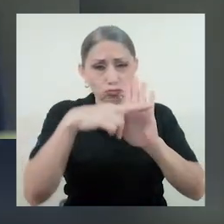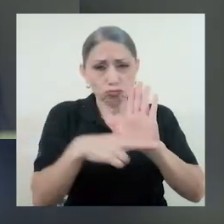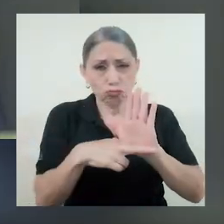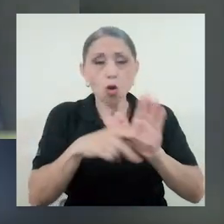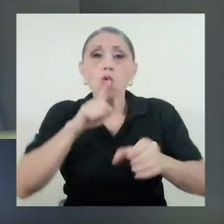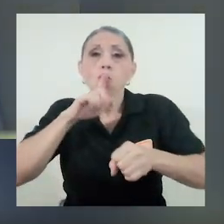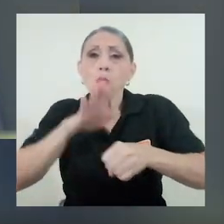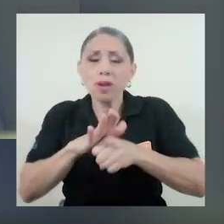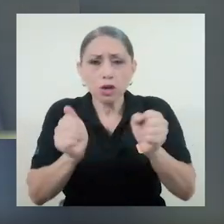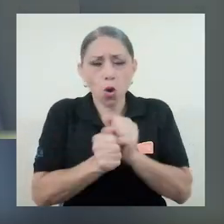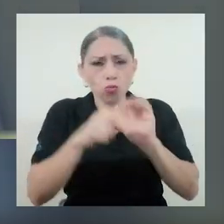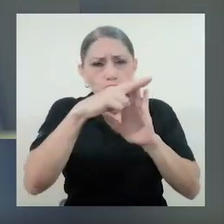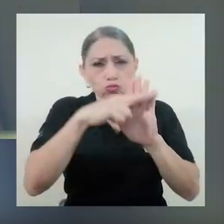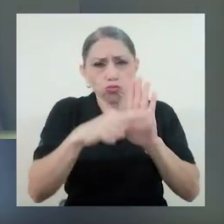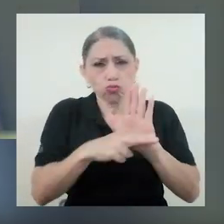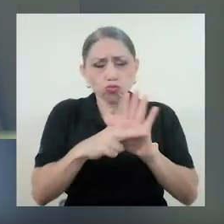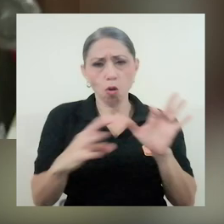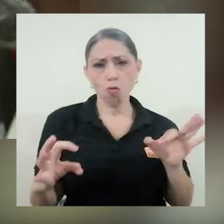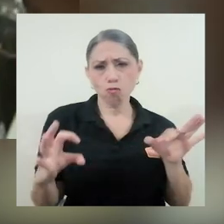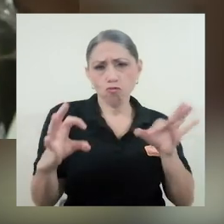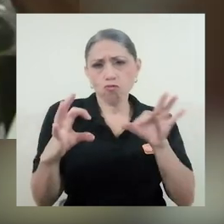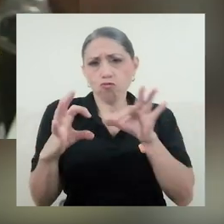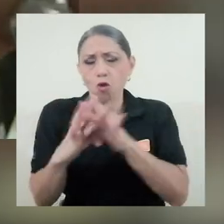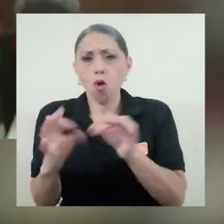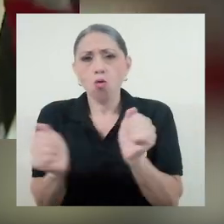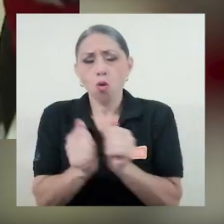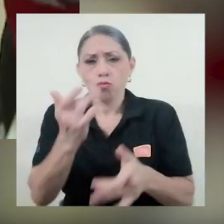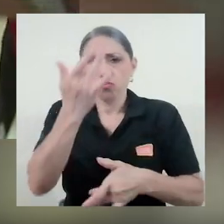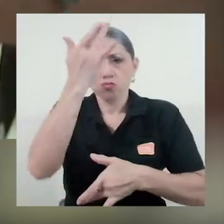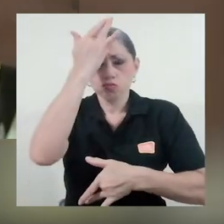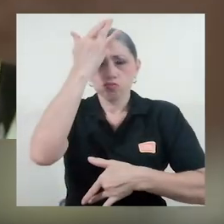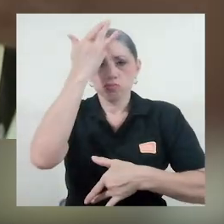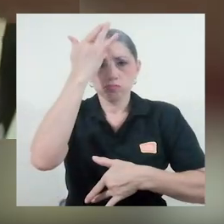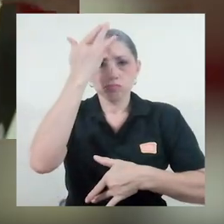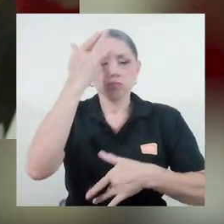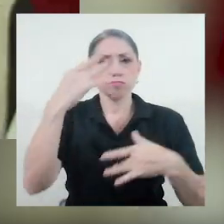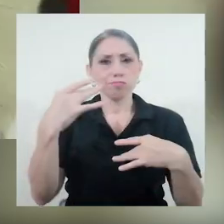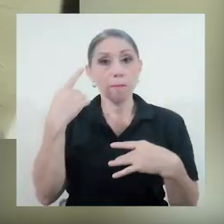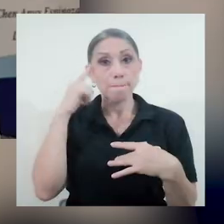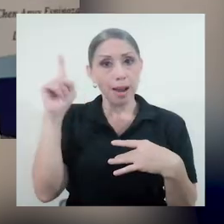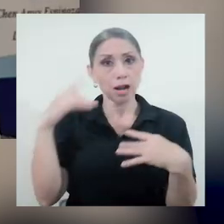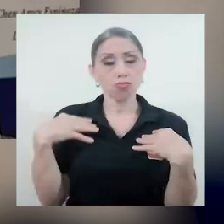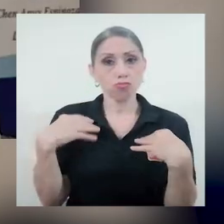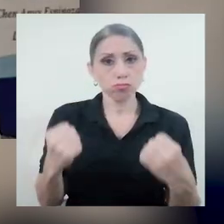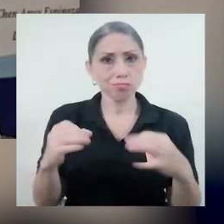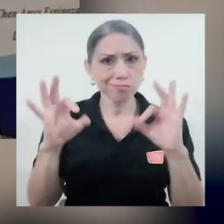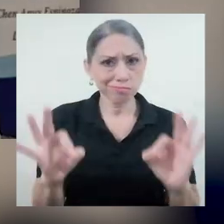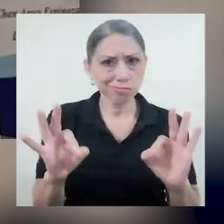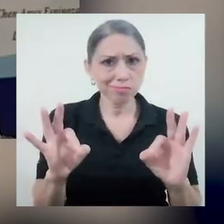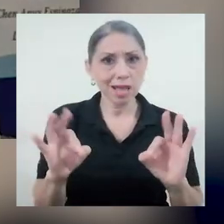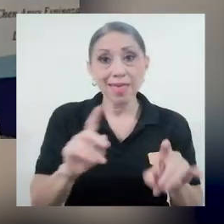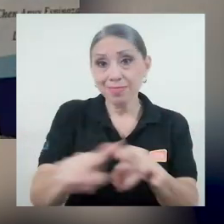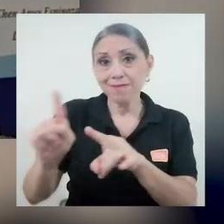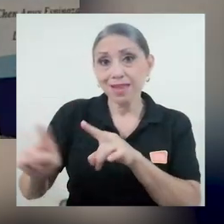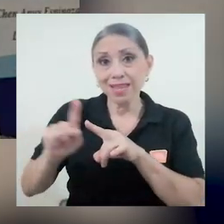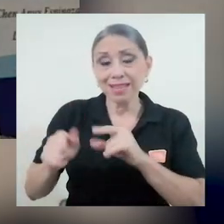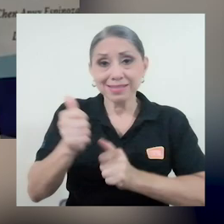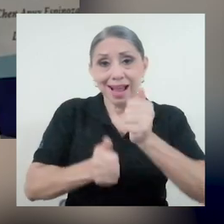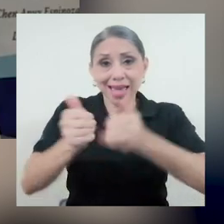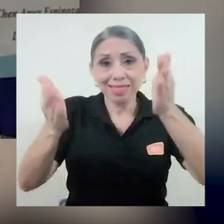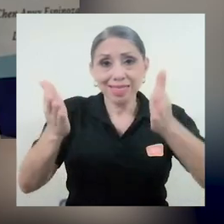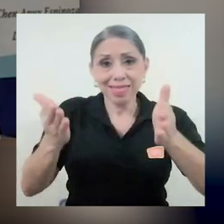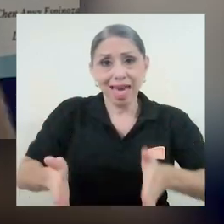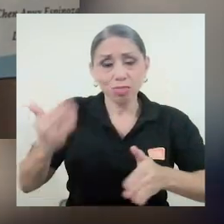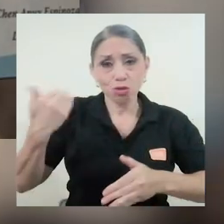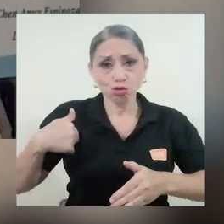el protocolo sanitario correspondiente en relación con la pandemia. Los candidatos y candidata que participan